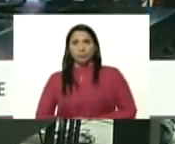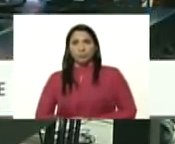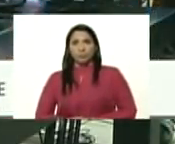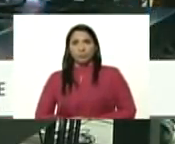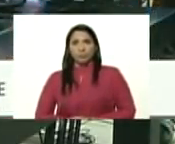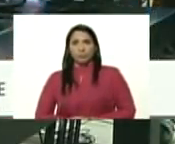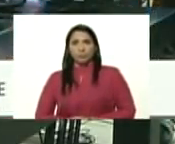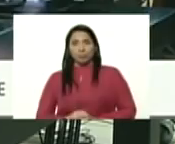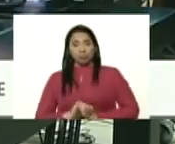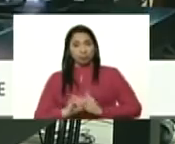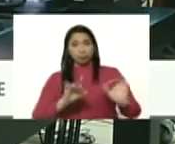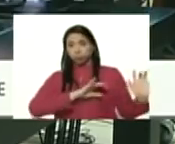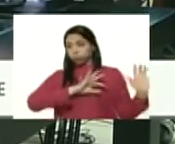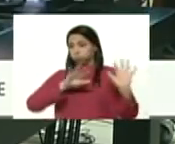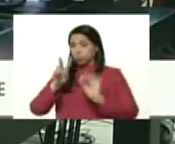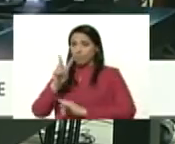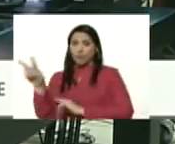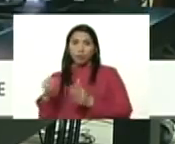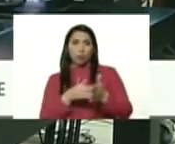han llegado